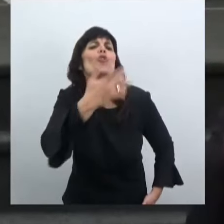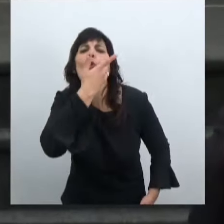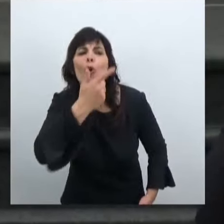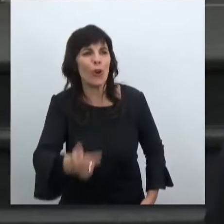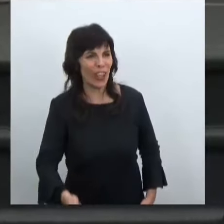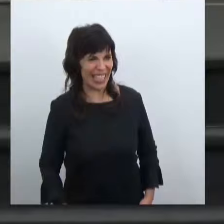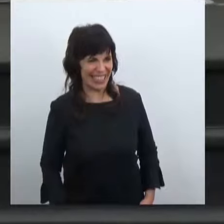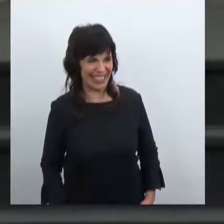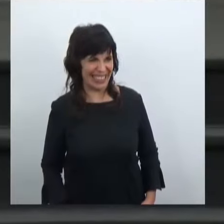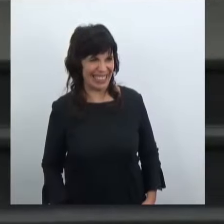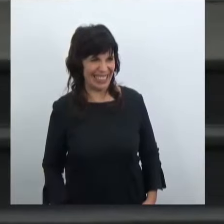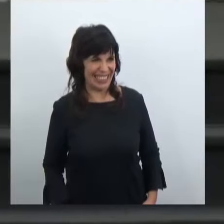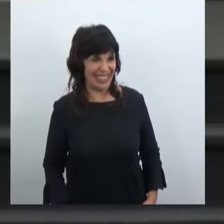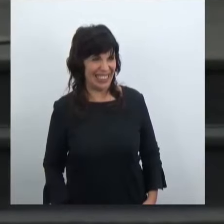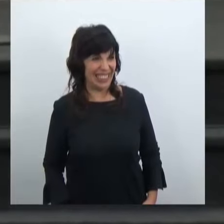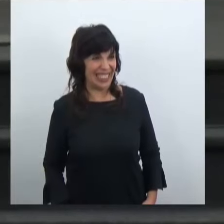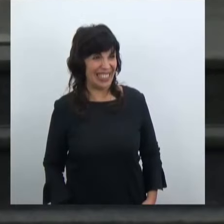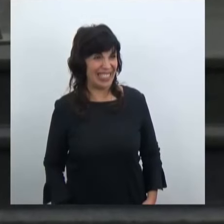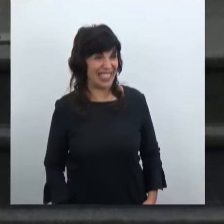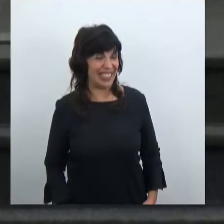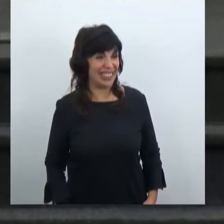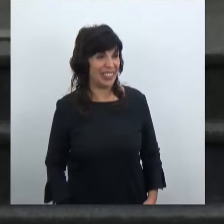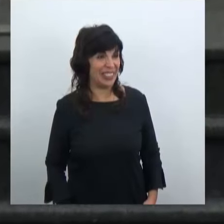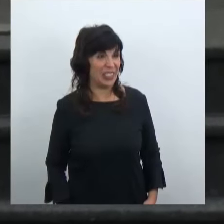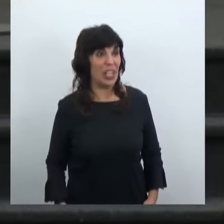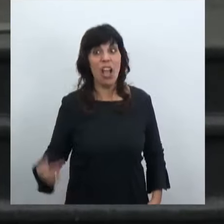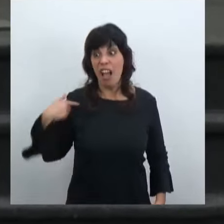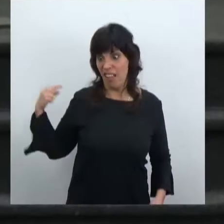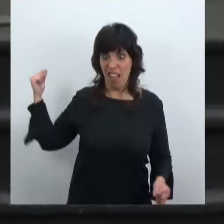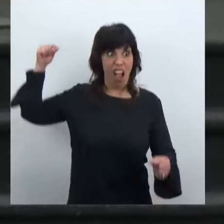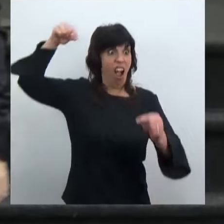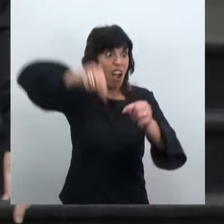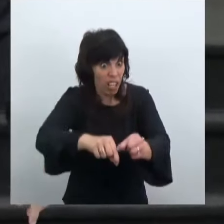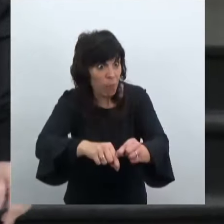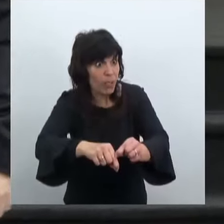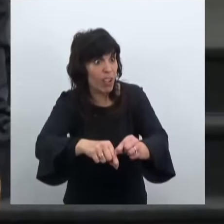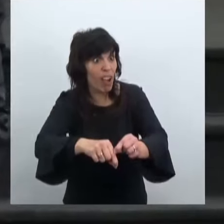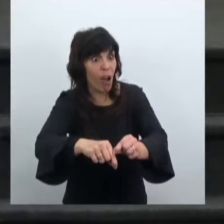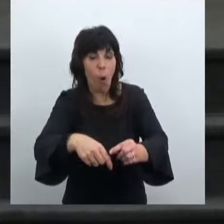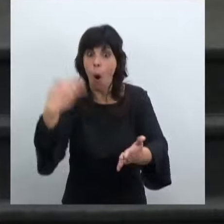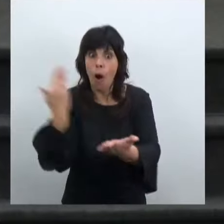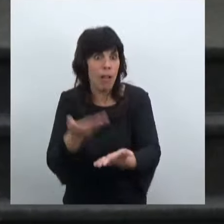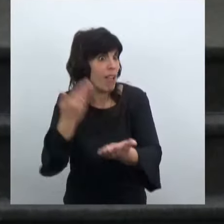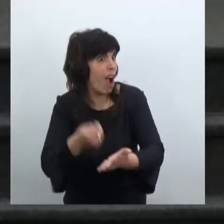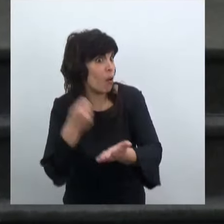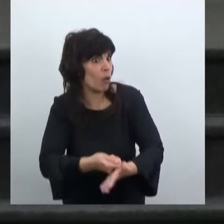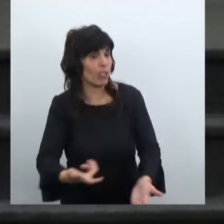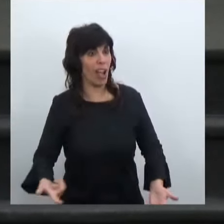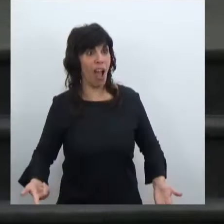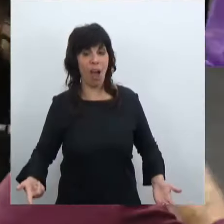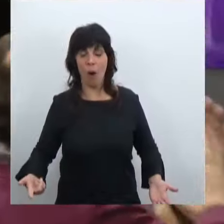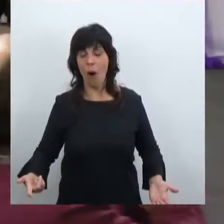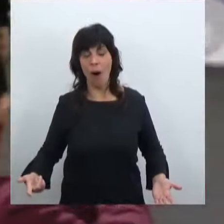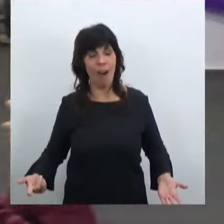Y nadie conoce el tuyo. Y no sabe cuánto nos ha costado de llegar hasta aquí. ¿A que sí? ¿Cuánto esfuerzo